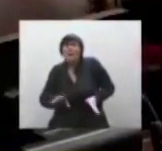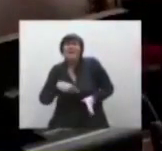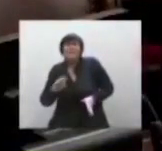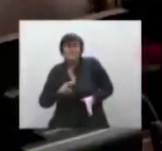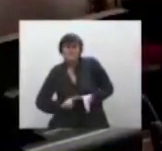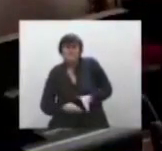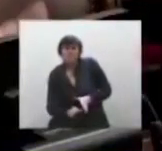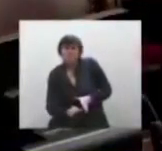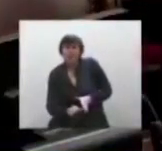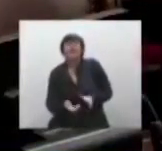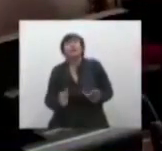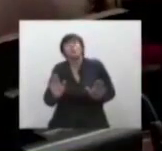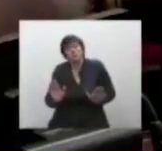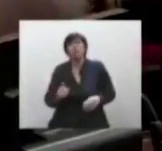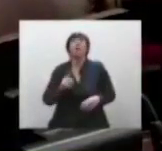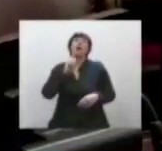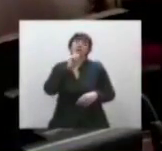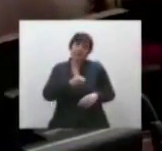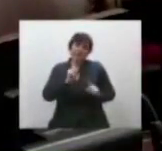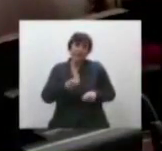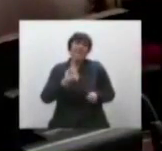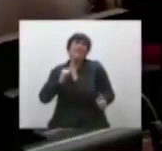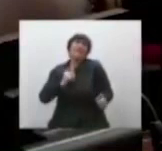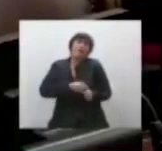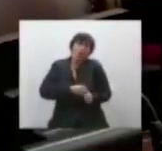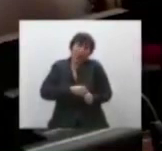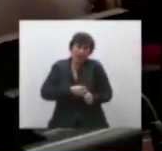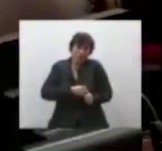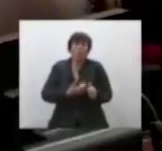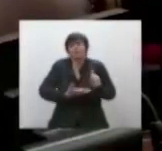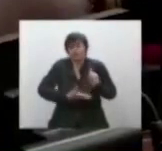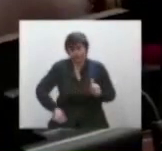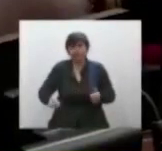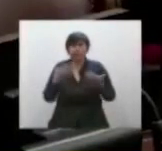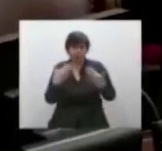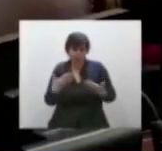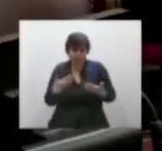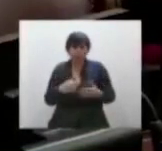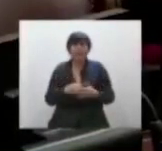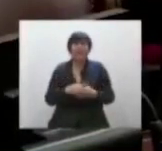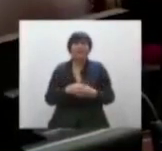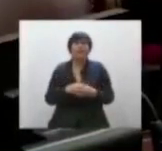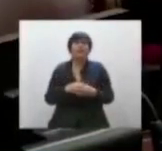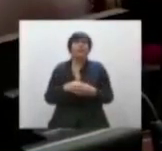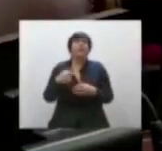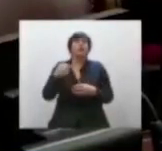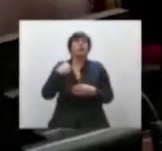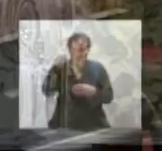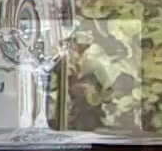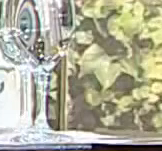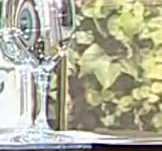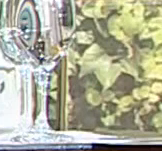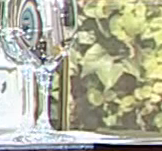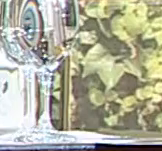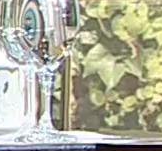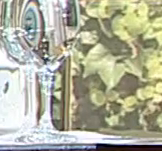de hoy, dejaron realmente fragmentos que algunos son escalofriantes. Sí. La el presidente del Senado de la Nación, Gabriela Michetti, tuvo